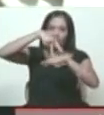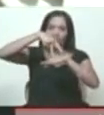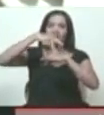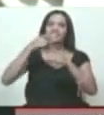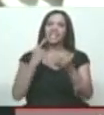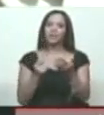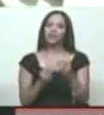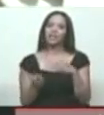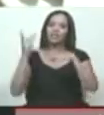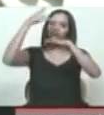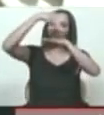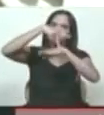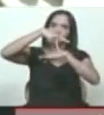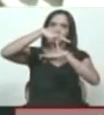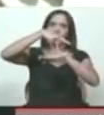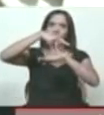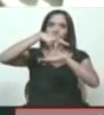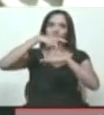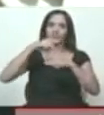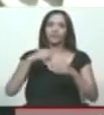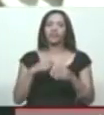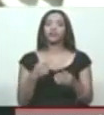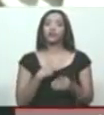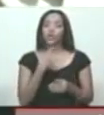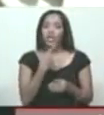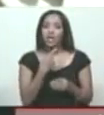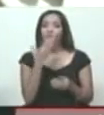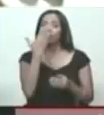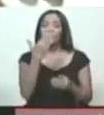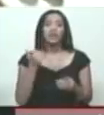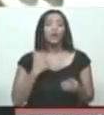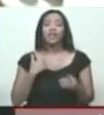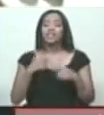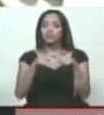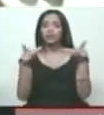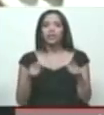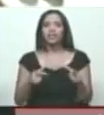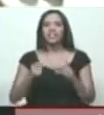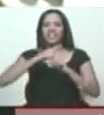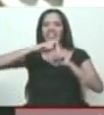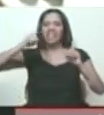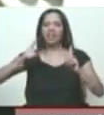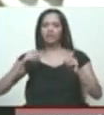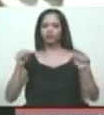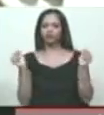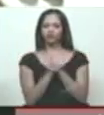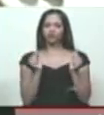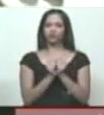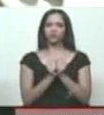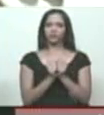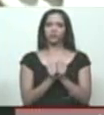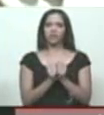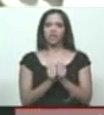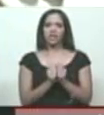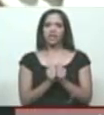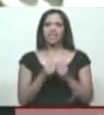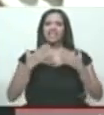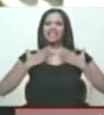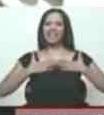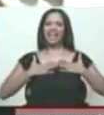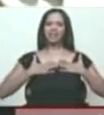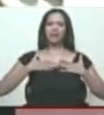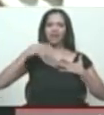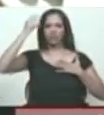la remontada. Yo dije, frente a cualquier circunstancia, nervios de acero, calma y cordura,